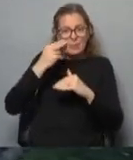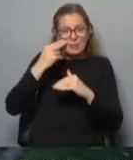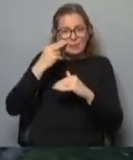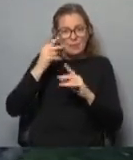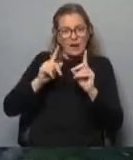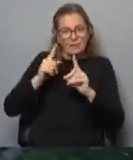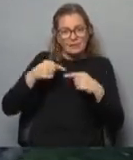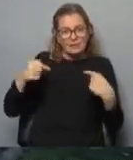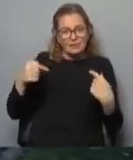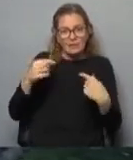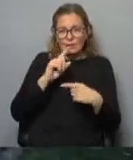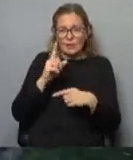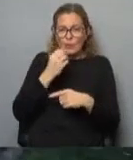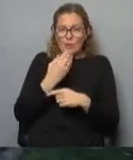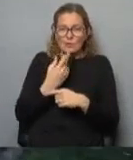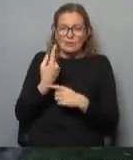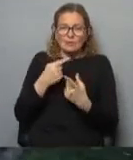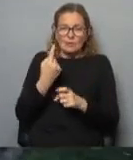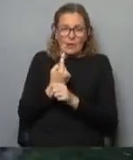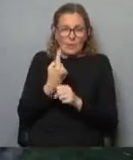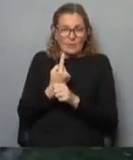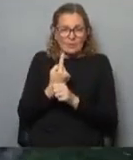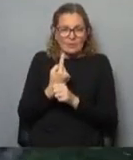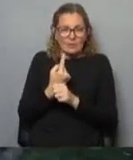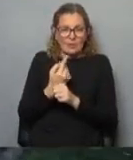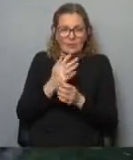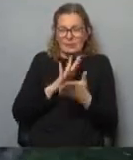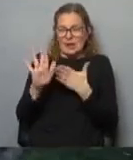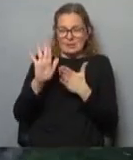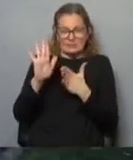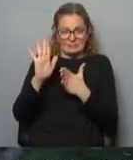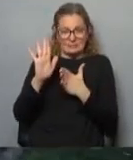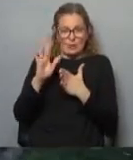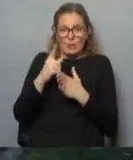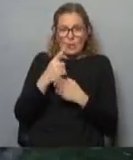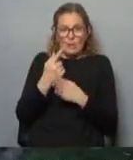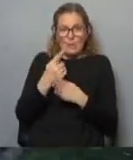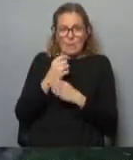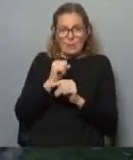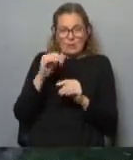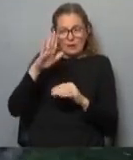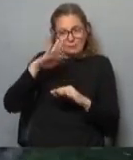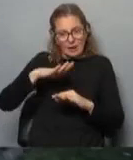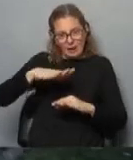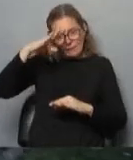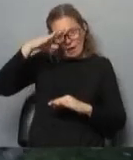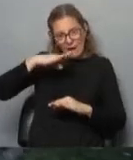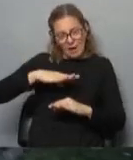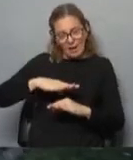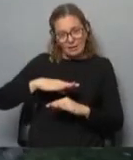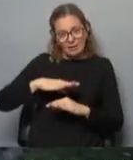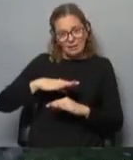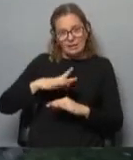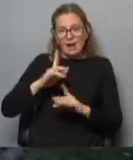a veces a cosas que no están buenas entonces lo primero es salir de eso o sea poder bajar no subir y a veces